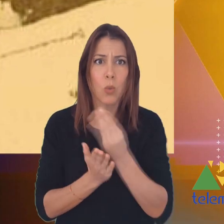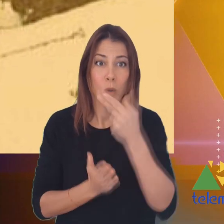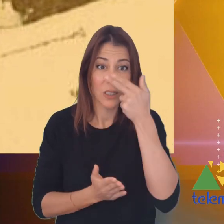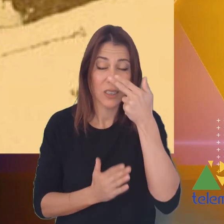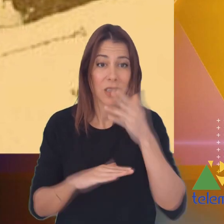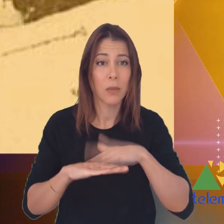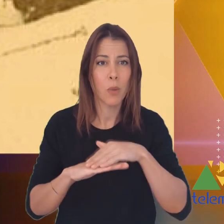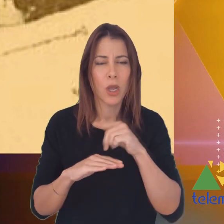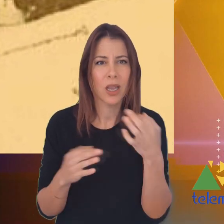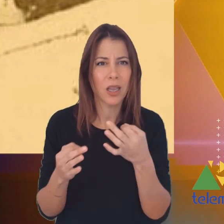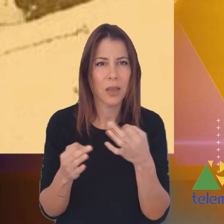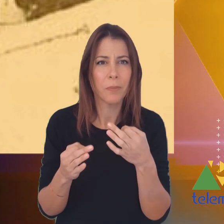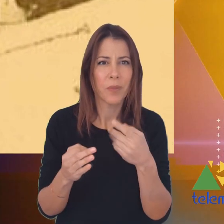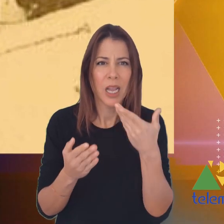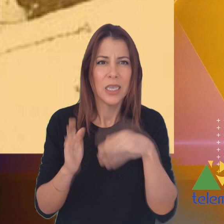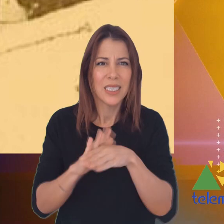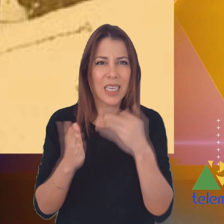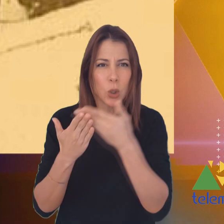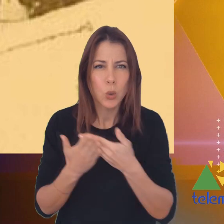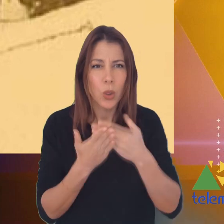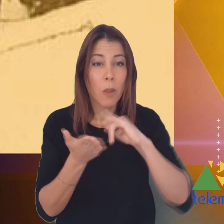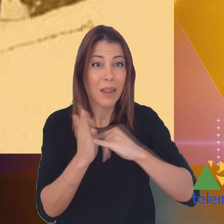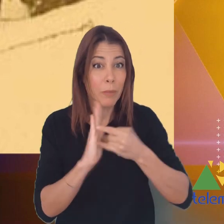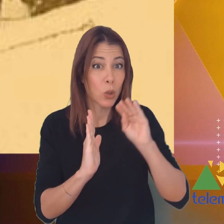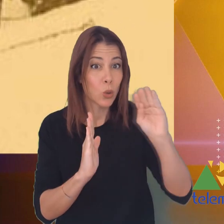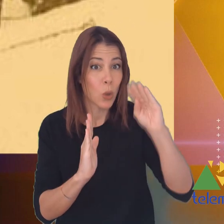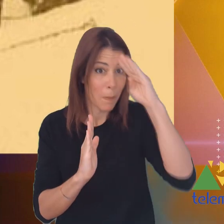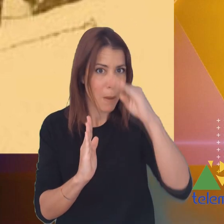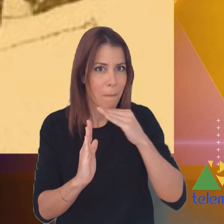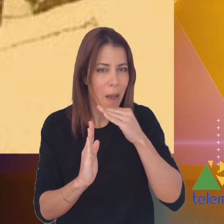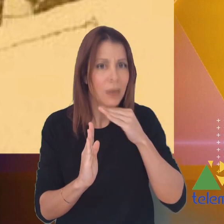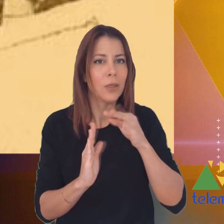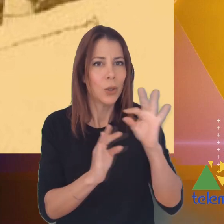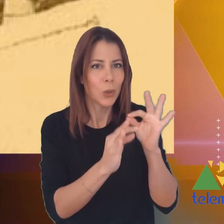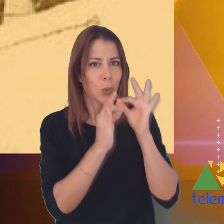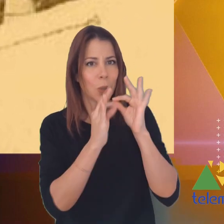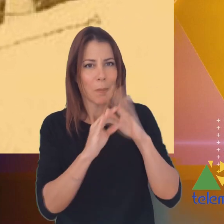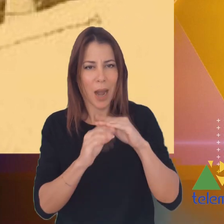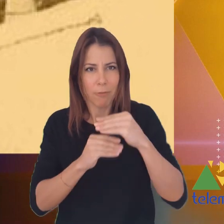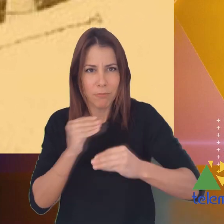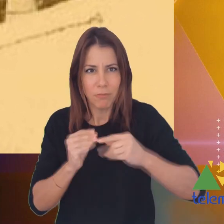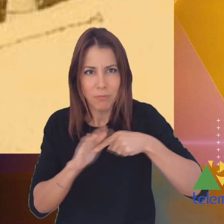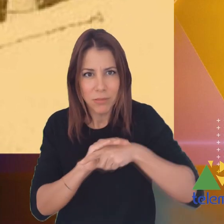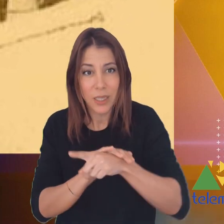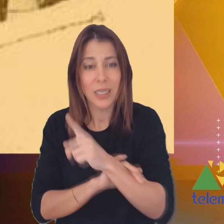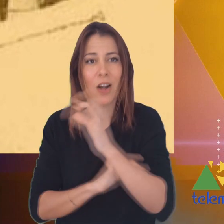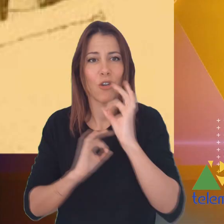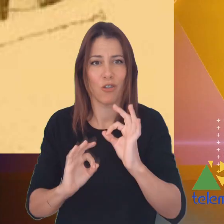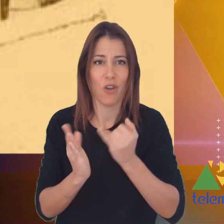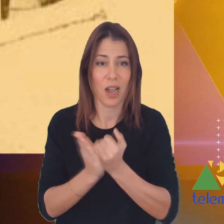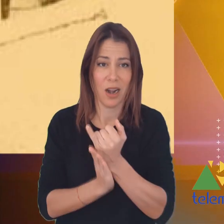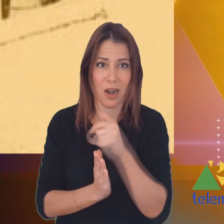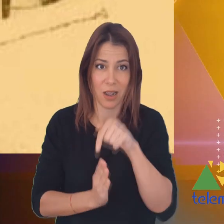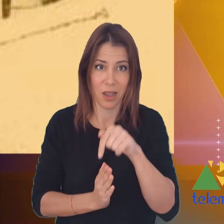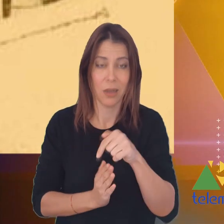interesante porque sigue estudiando los planteamientos del padre con el tema del desarrollo de la producción agraria en España, que es uno